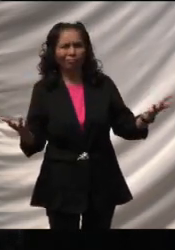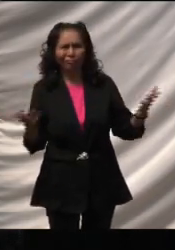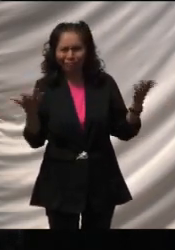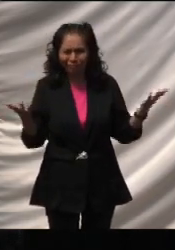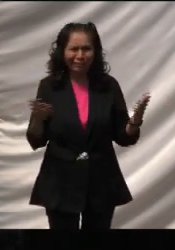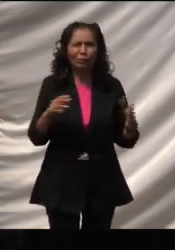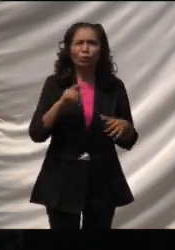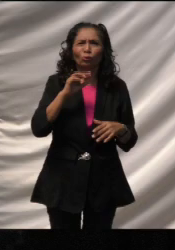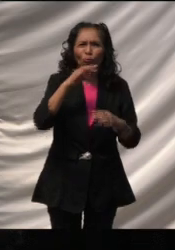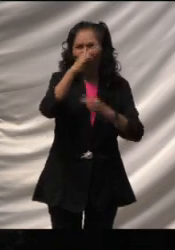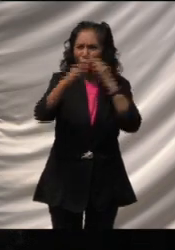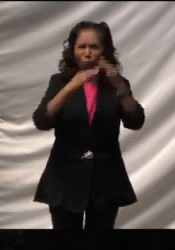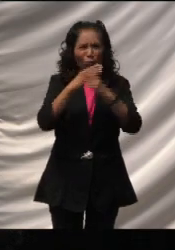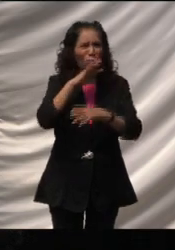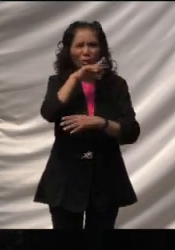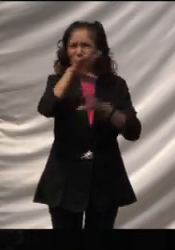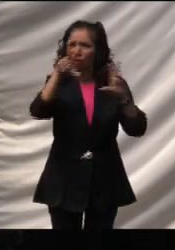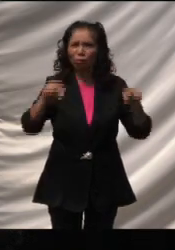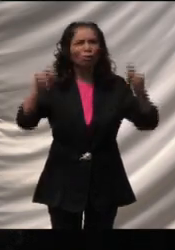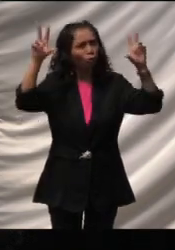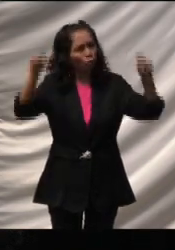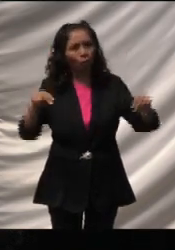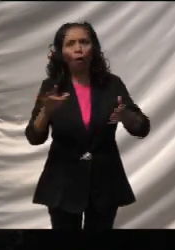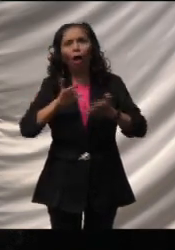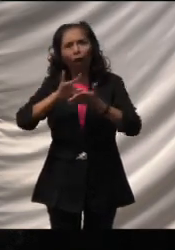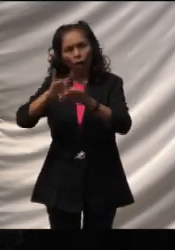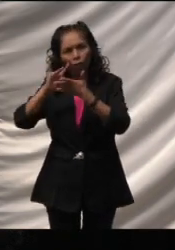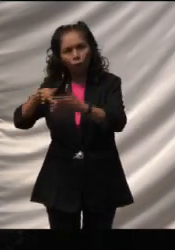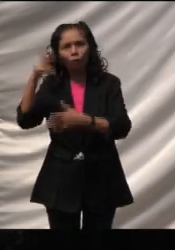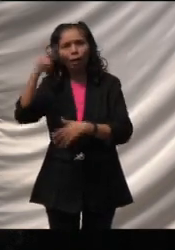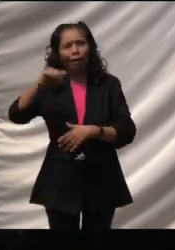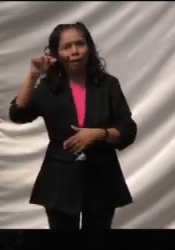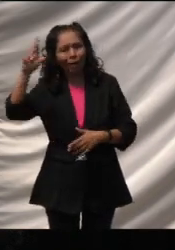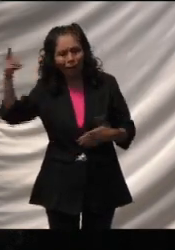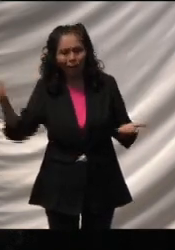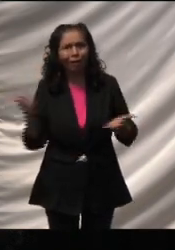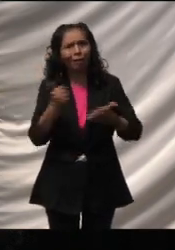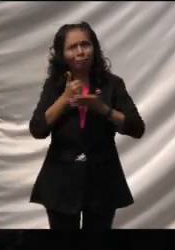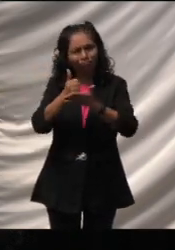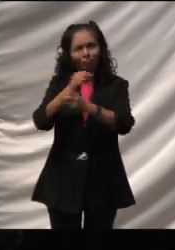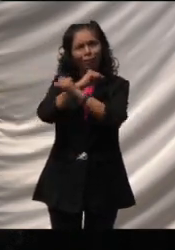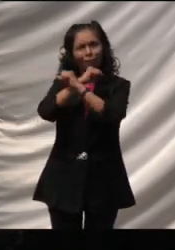un mundo lleno de basura, no. Ayuda a Carla a mantener las riquezas del mundo.